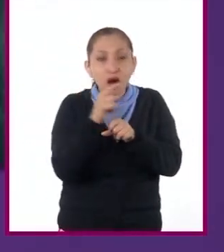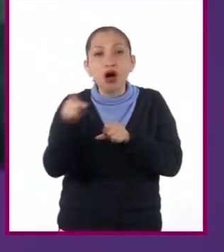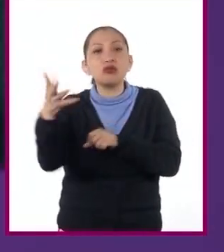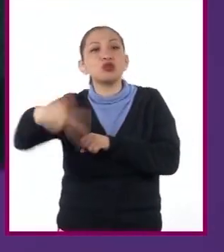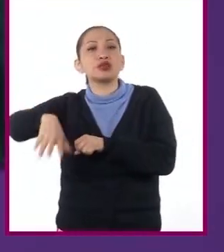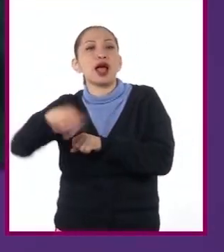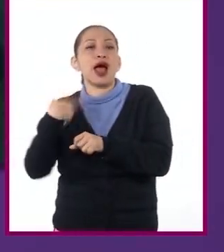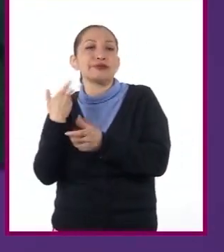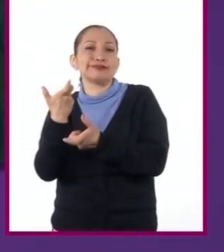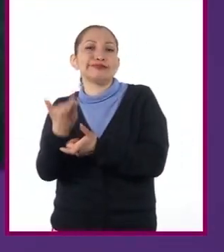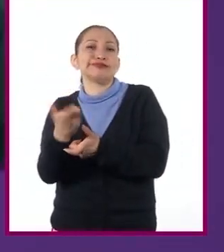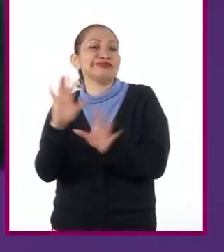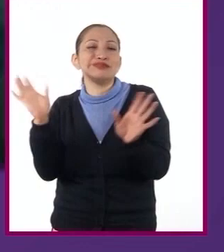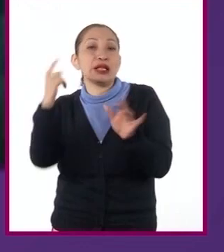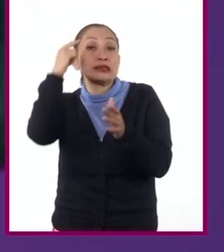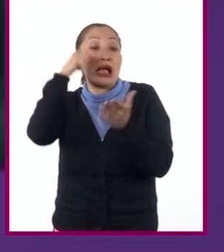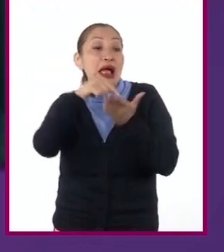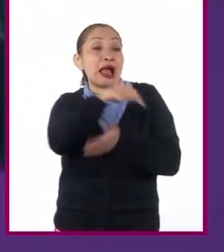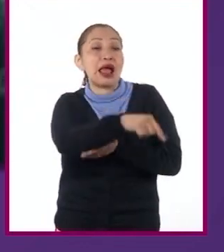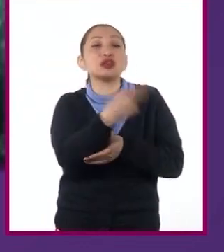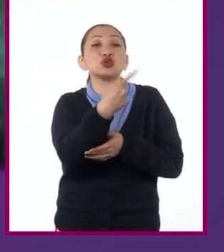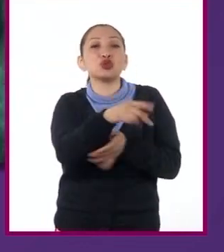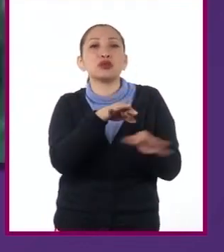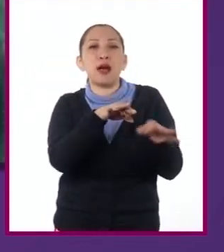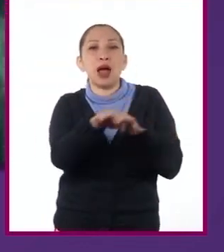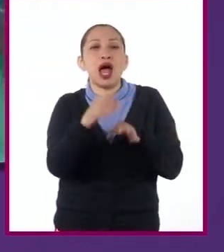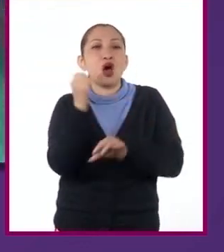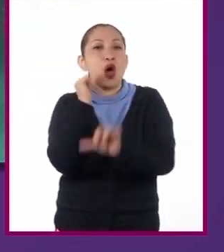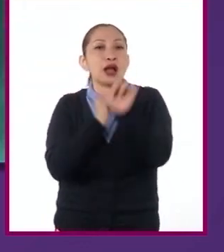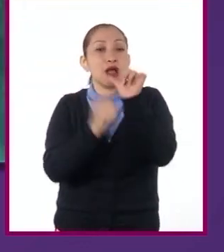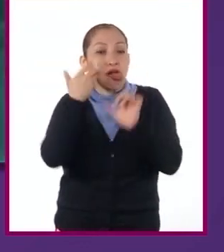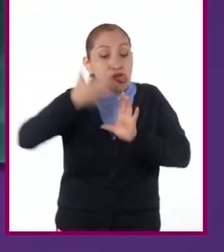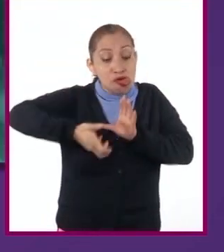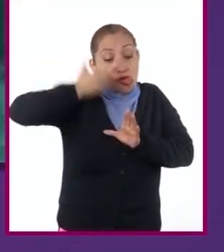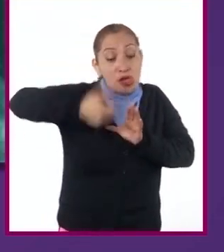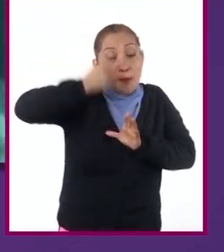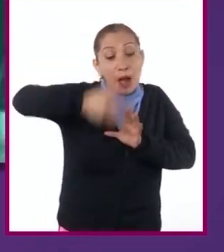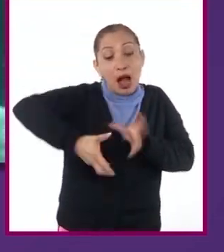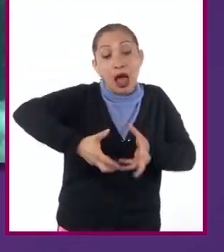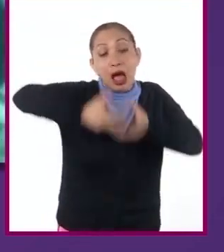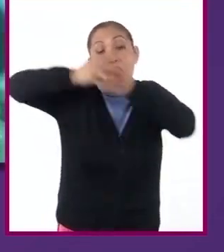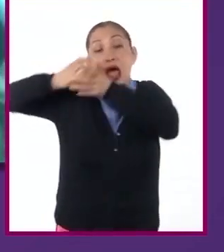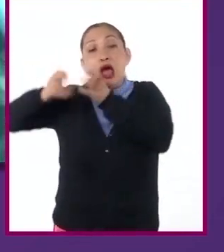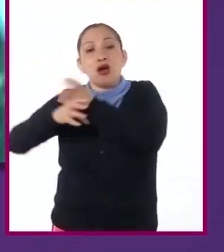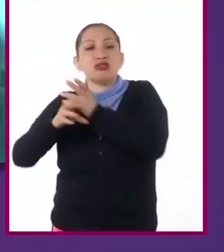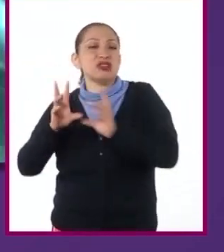tesoros y se piense que la función de la arqueología es excavar solo para sacar cosas.